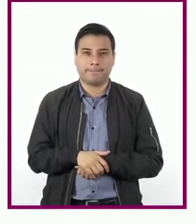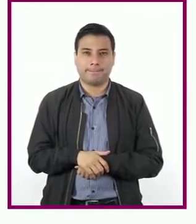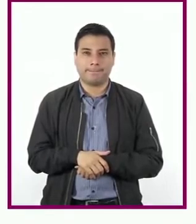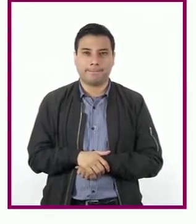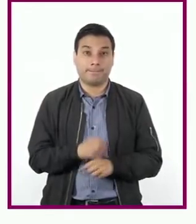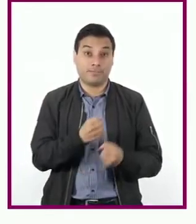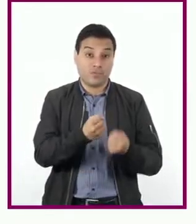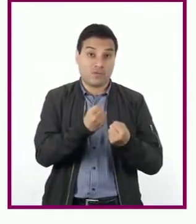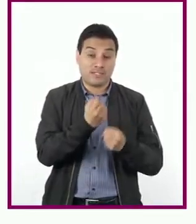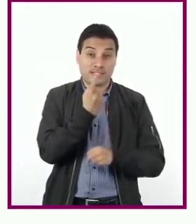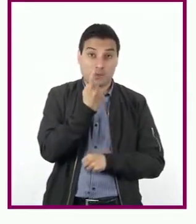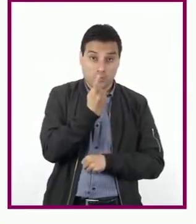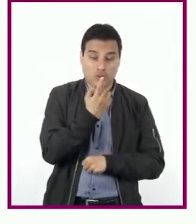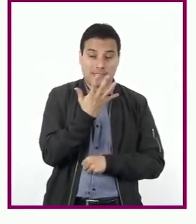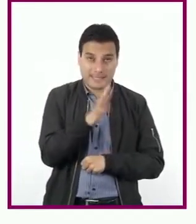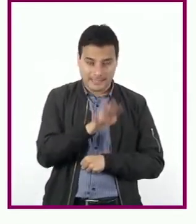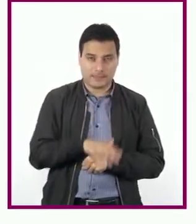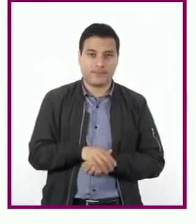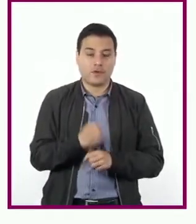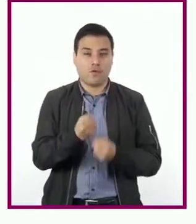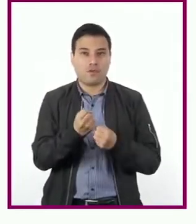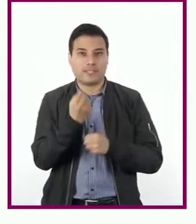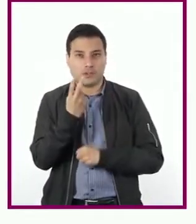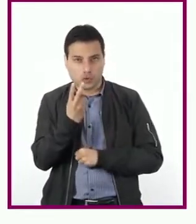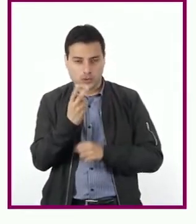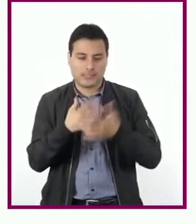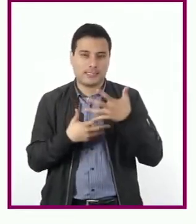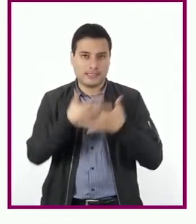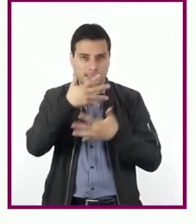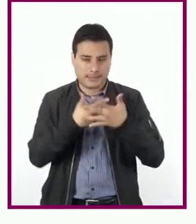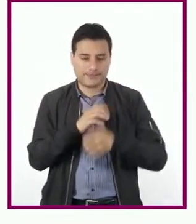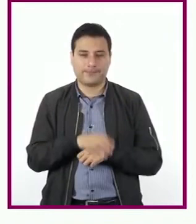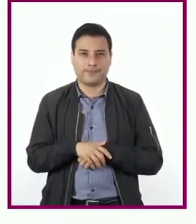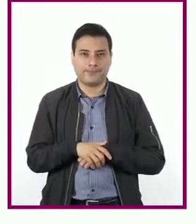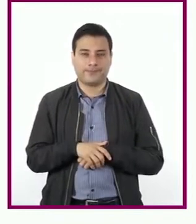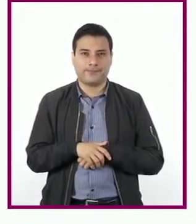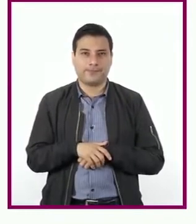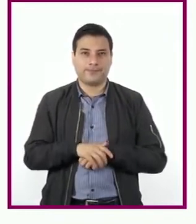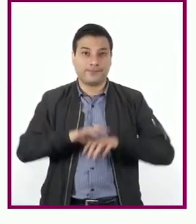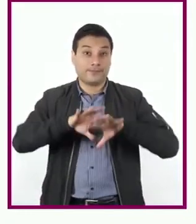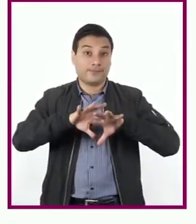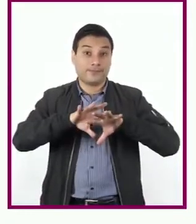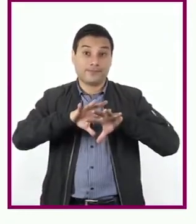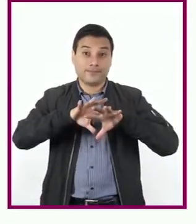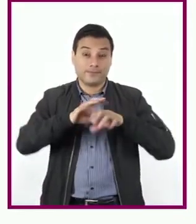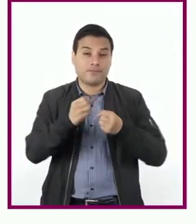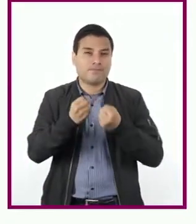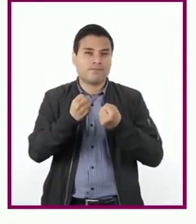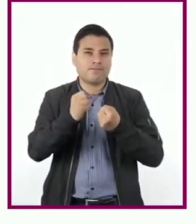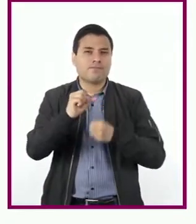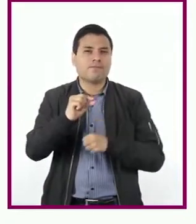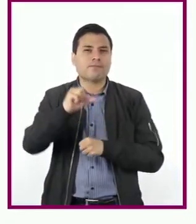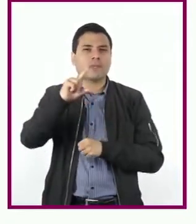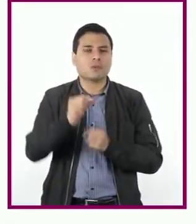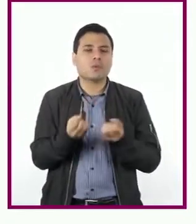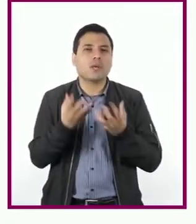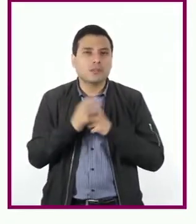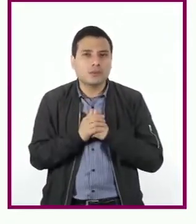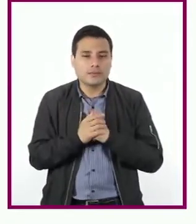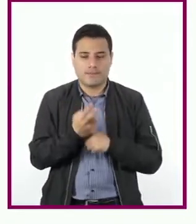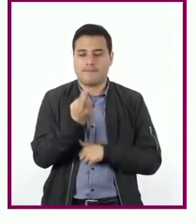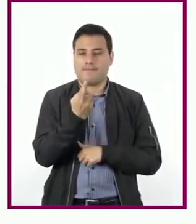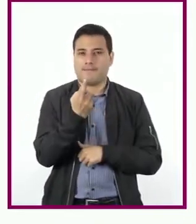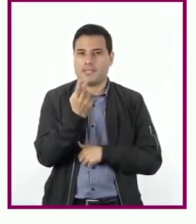Fuerza 1 es igual a 10 newtons, fuerza 2 igual a 15 newtons, la magnitud resultante es de